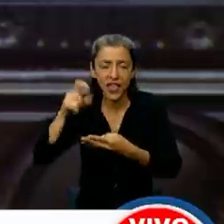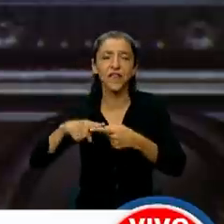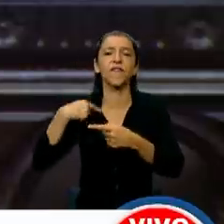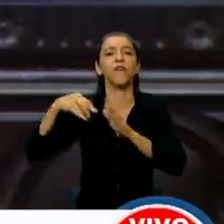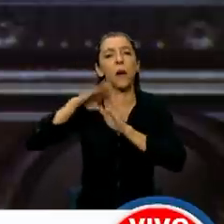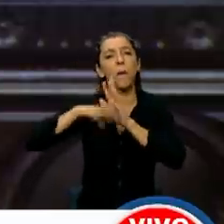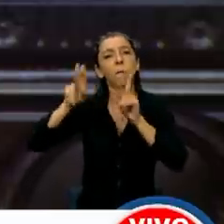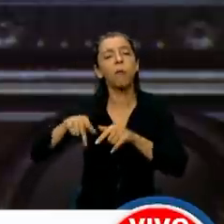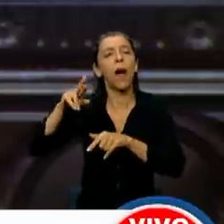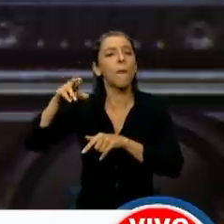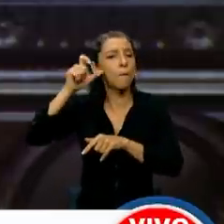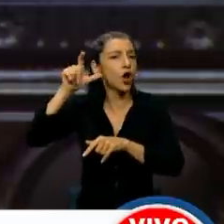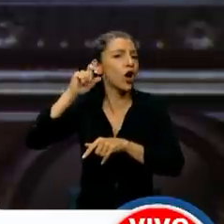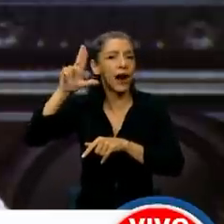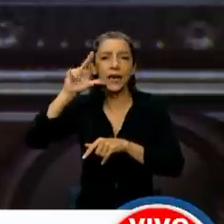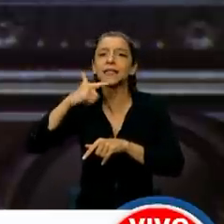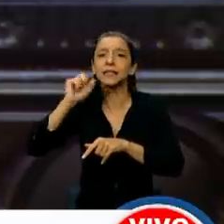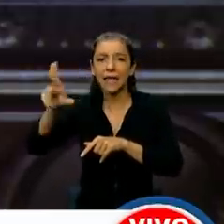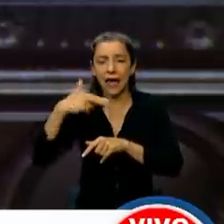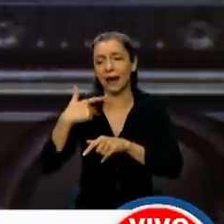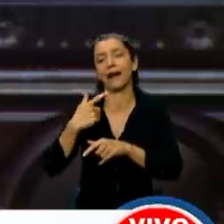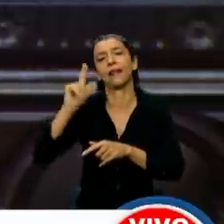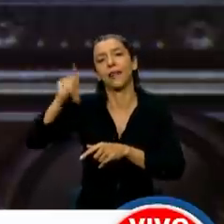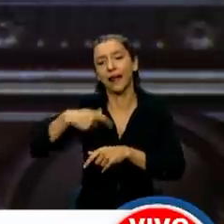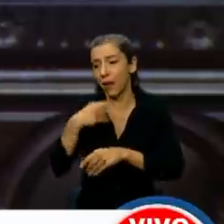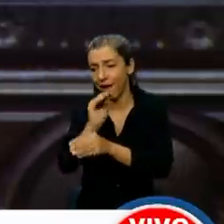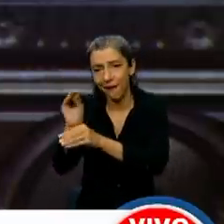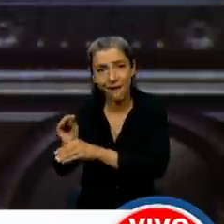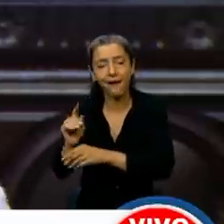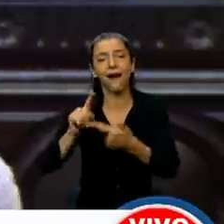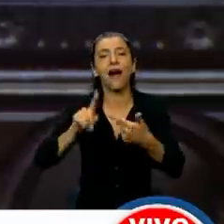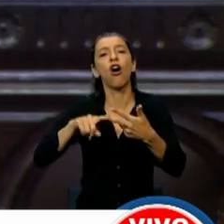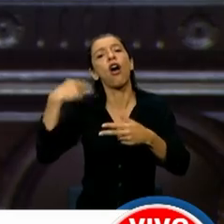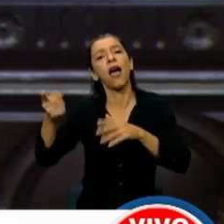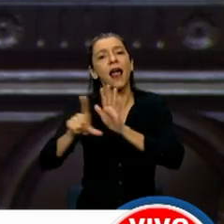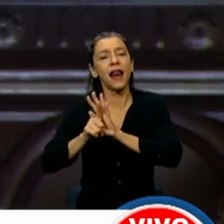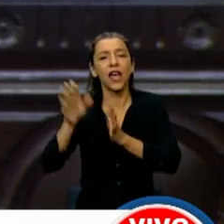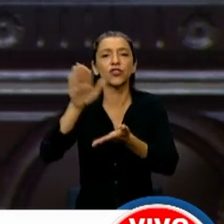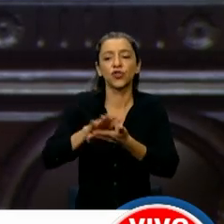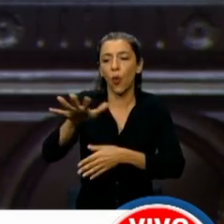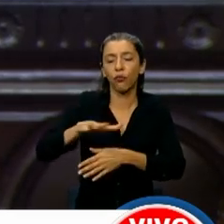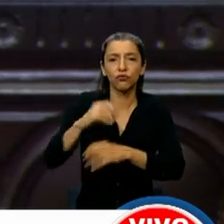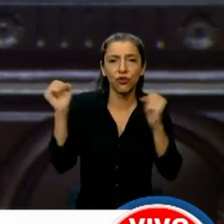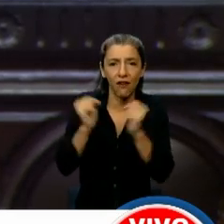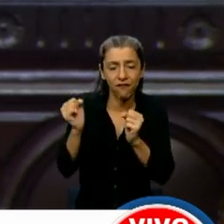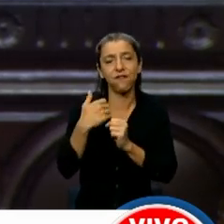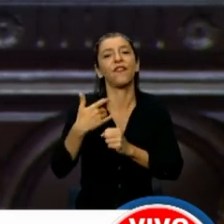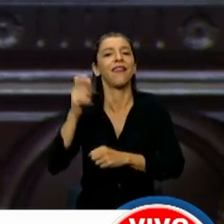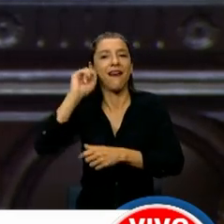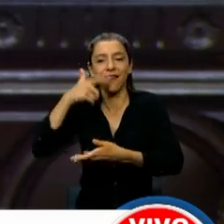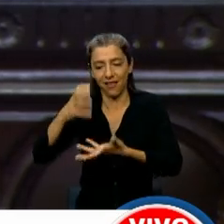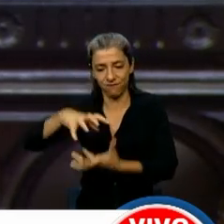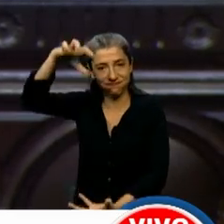tales tarjeta alimentar ley de zonas frías como se dijo programa de garrafa social digo algunas